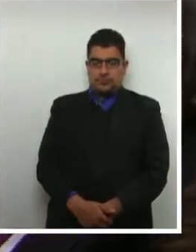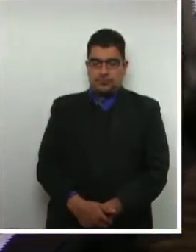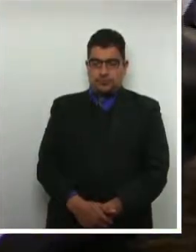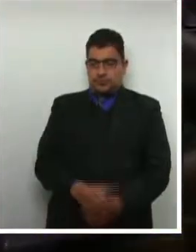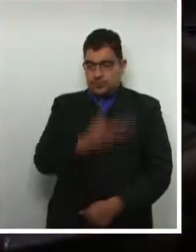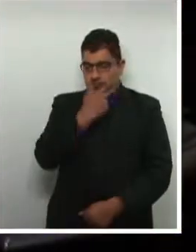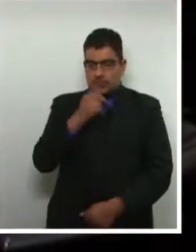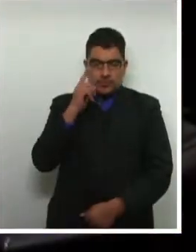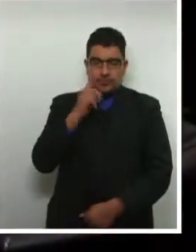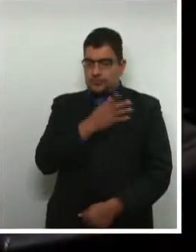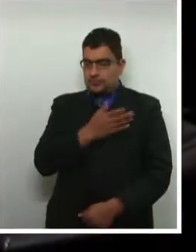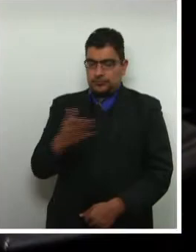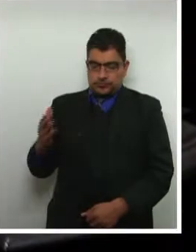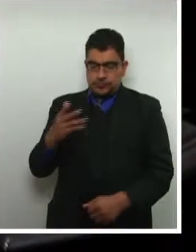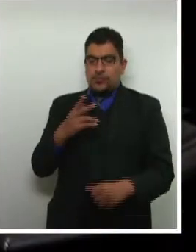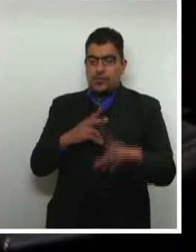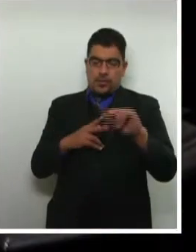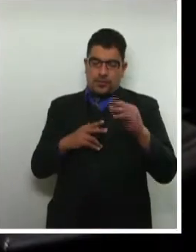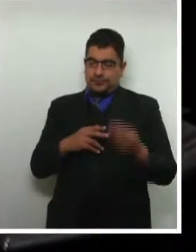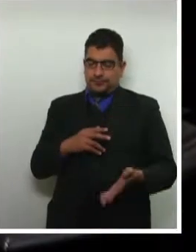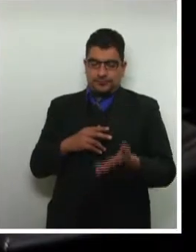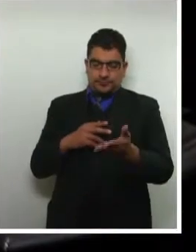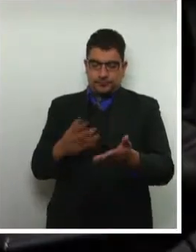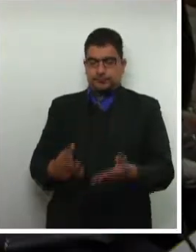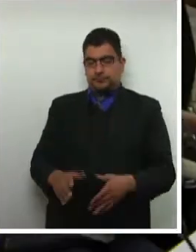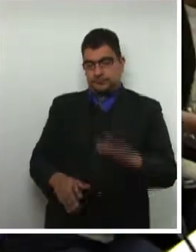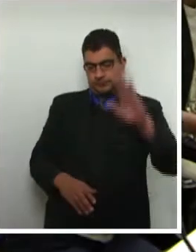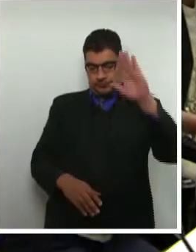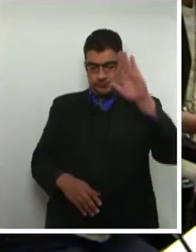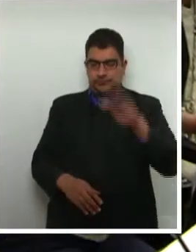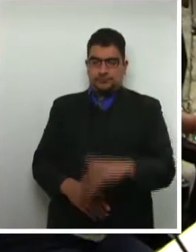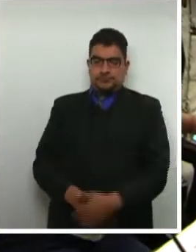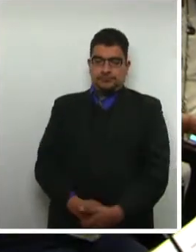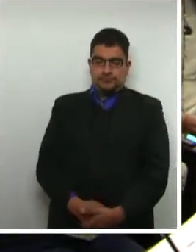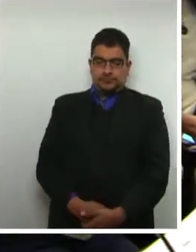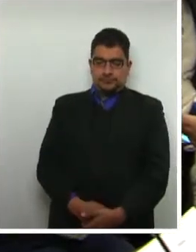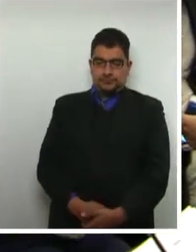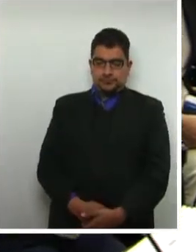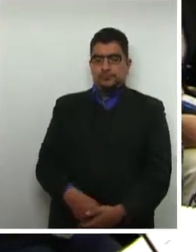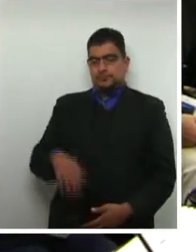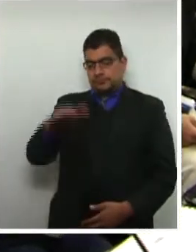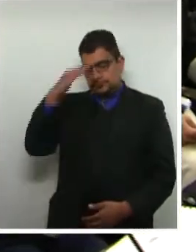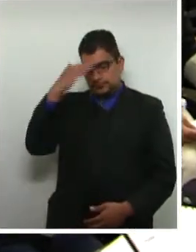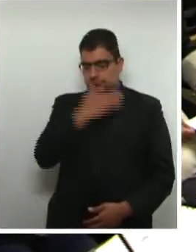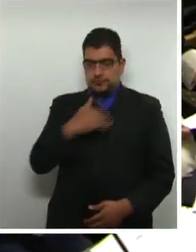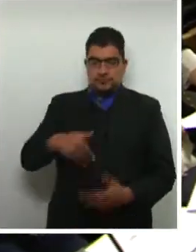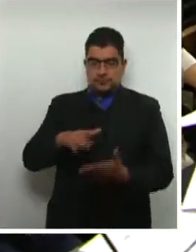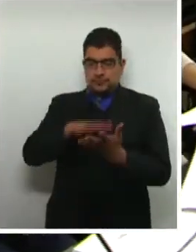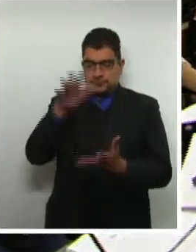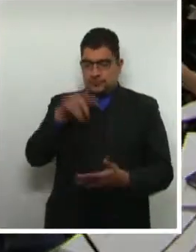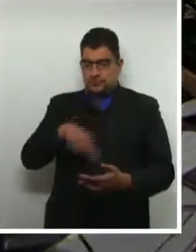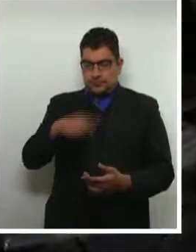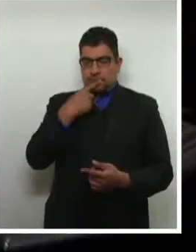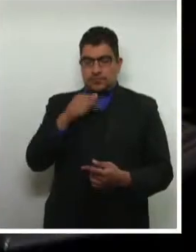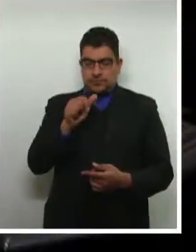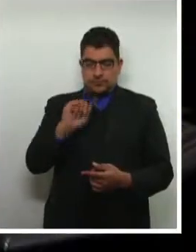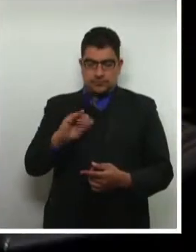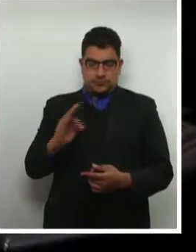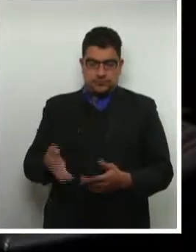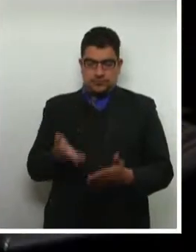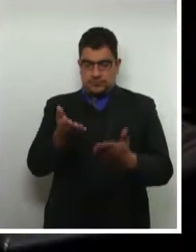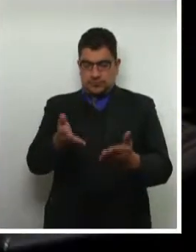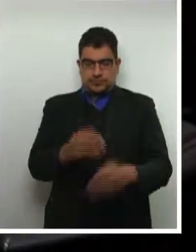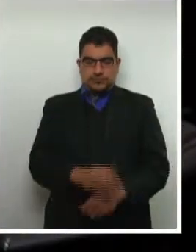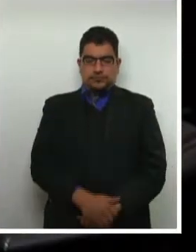Las y los constituyentes que estén por la negativa, sírvanse manifestarlo. Señor presidente, mayoría por la